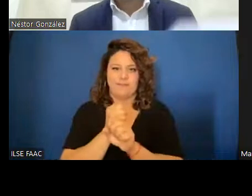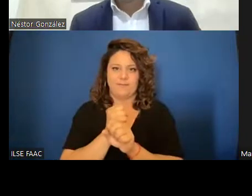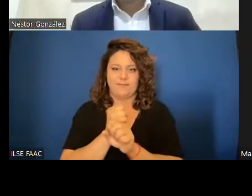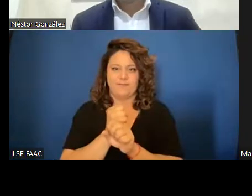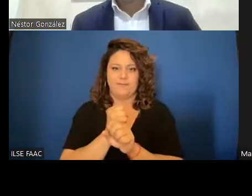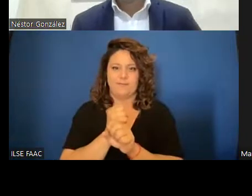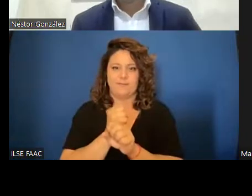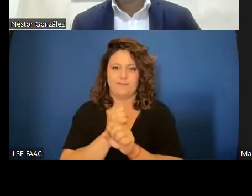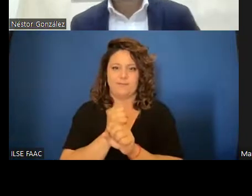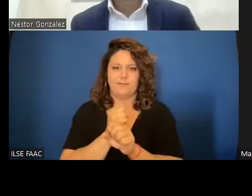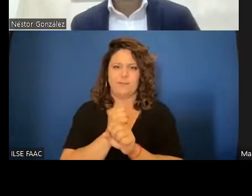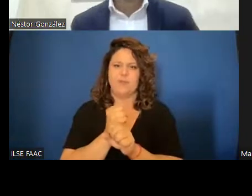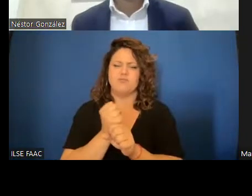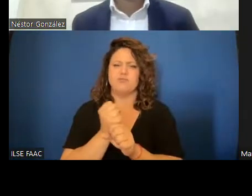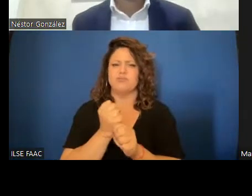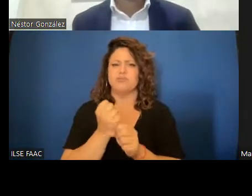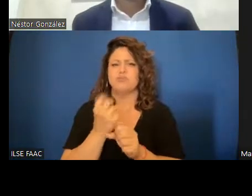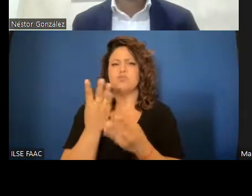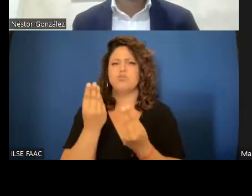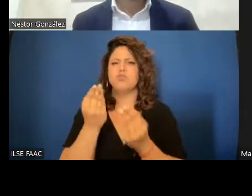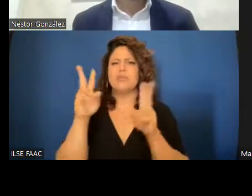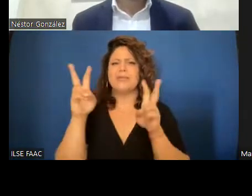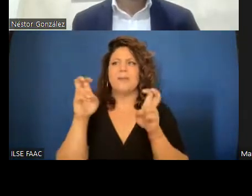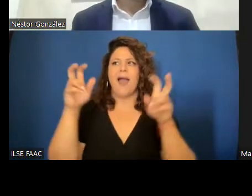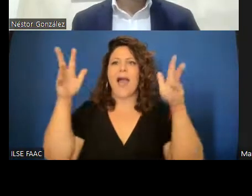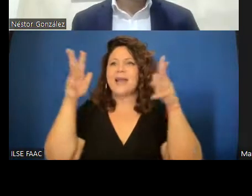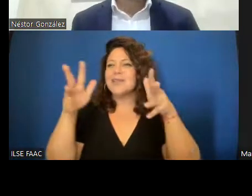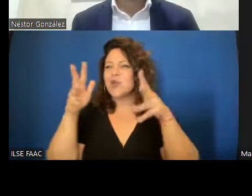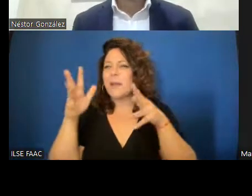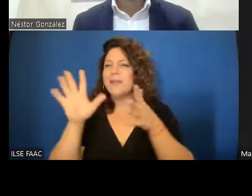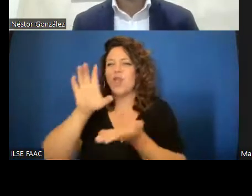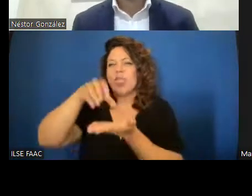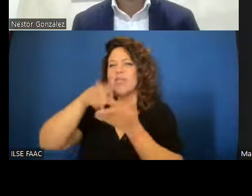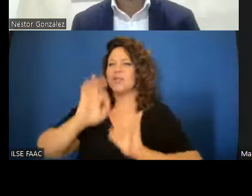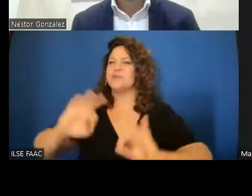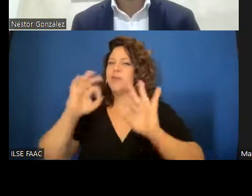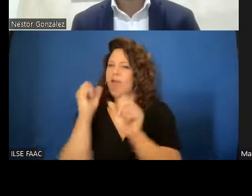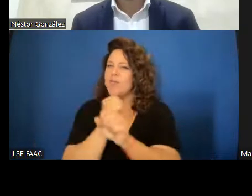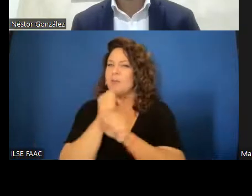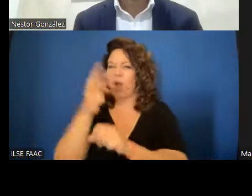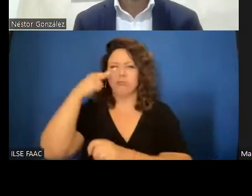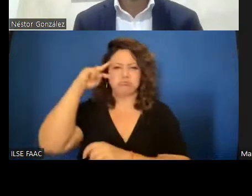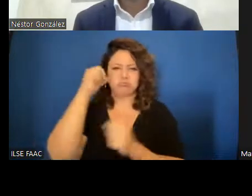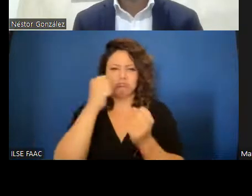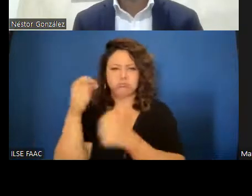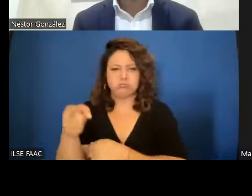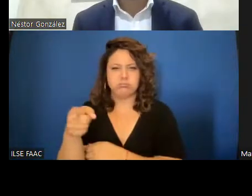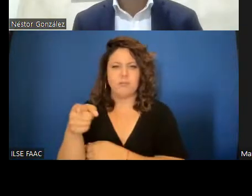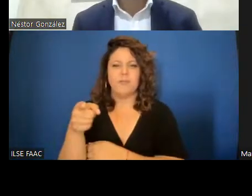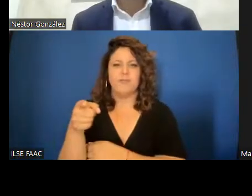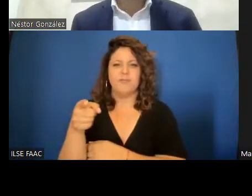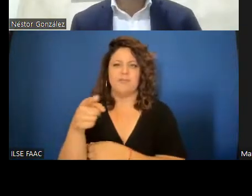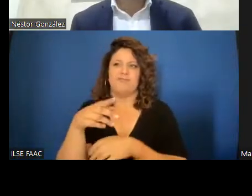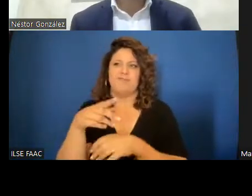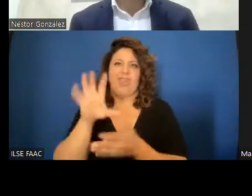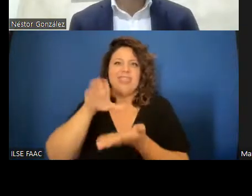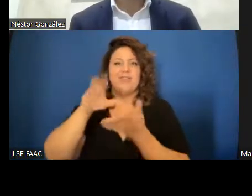de Sevilla, el cual es experto pues, sobre todo en discapacidad y en este caso en